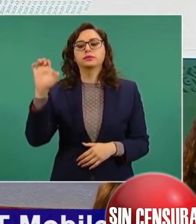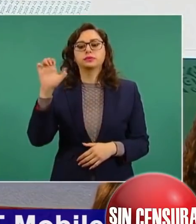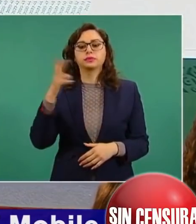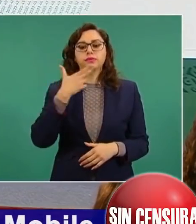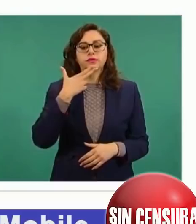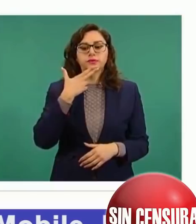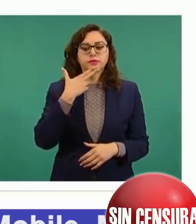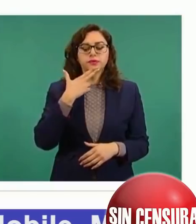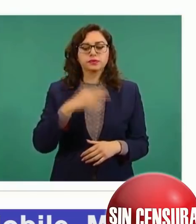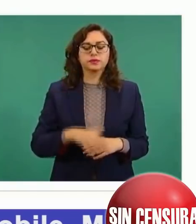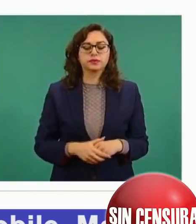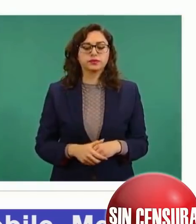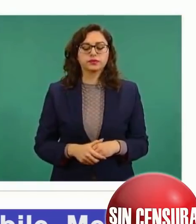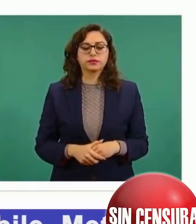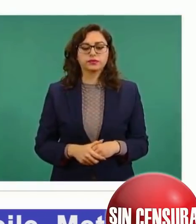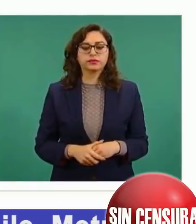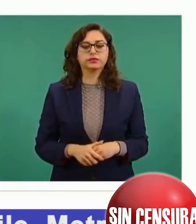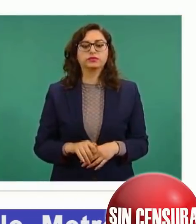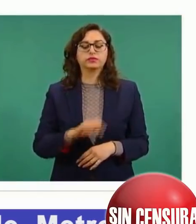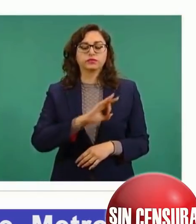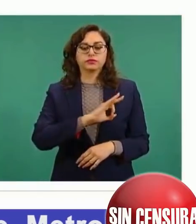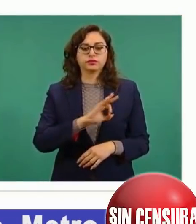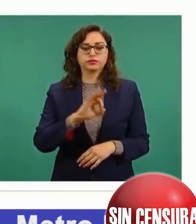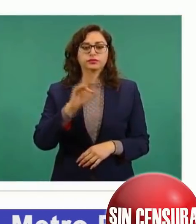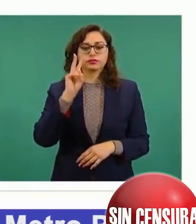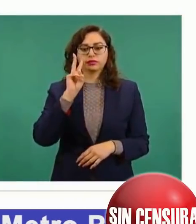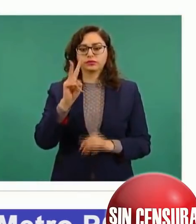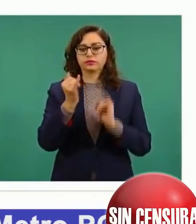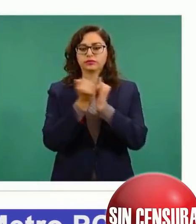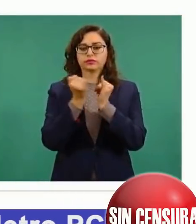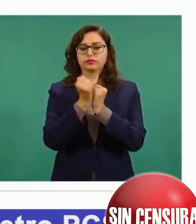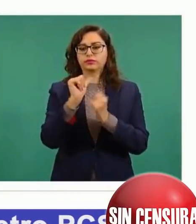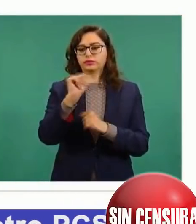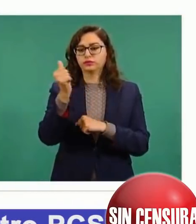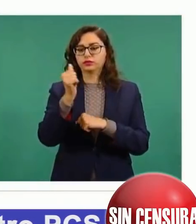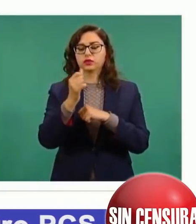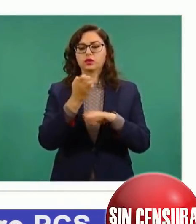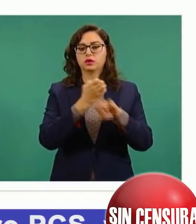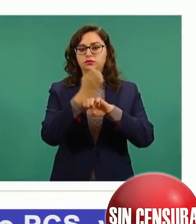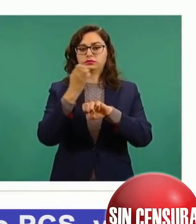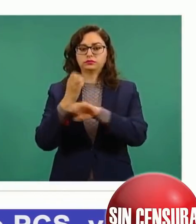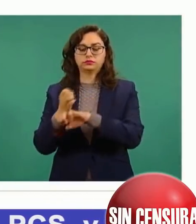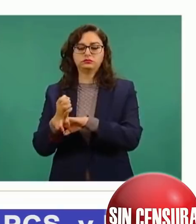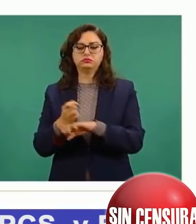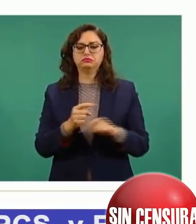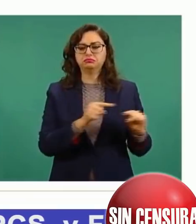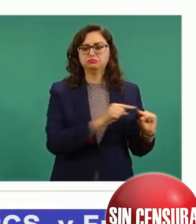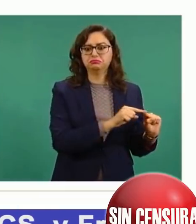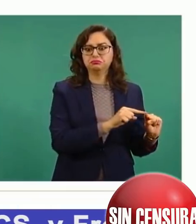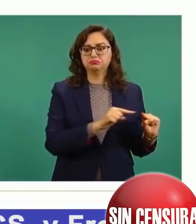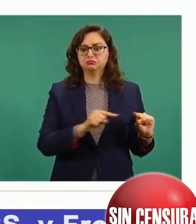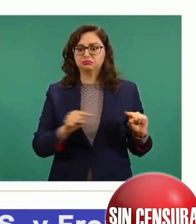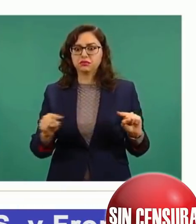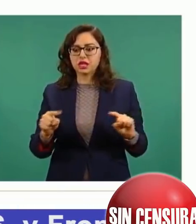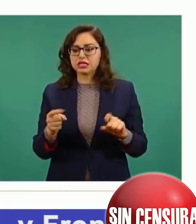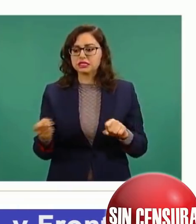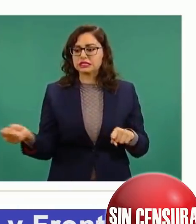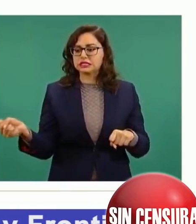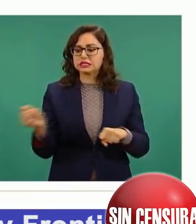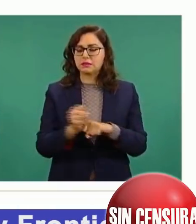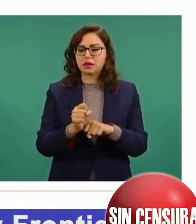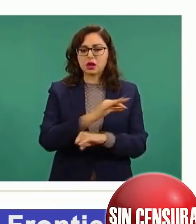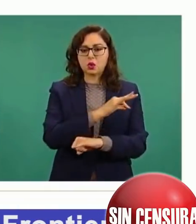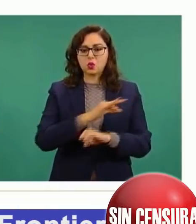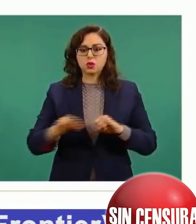Chihuahua también, como fue el caso de otras entidades, tuvimos este incremento súbito a partir de las semanas